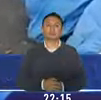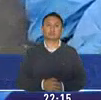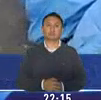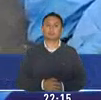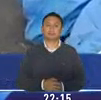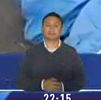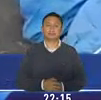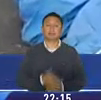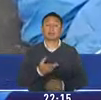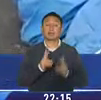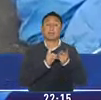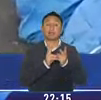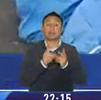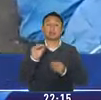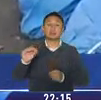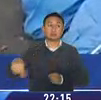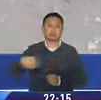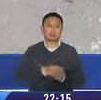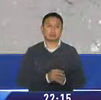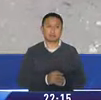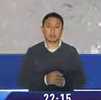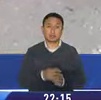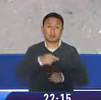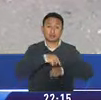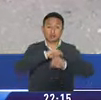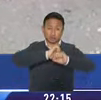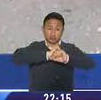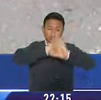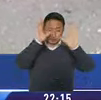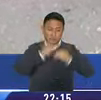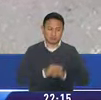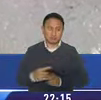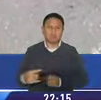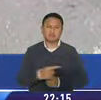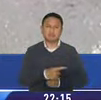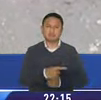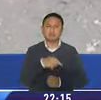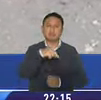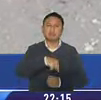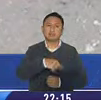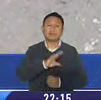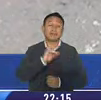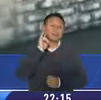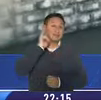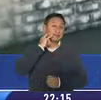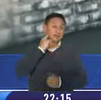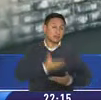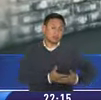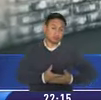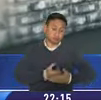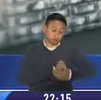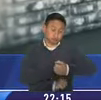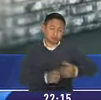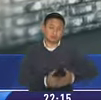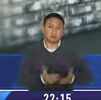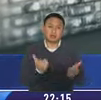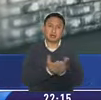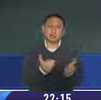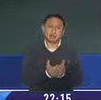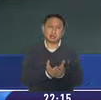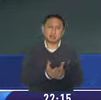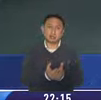Los vecinos alertados durante horas de la madrugada. El hallazgo de una recién nacida en medio de los escombros y la basura era con